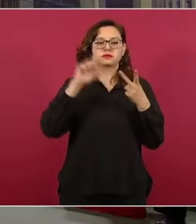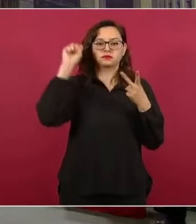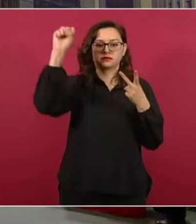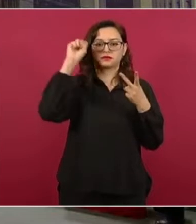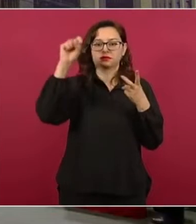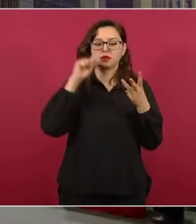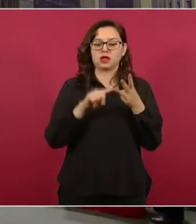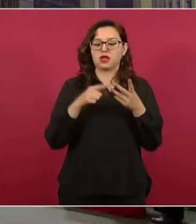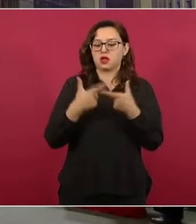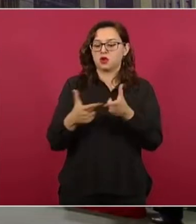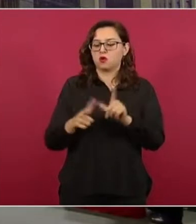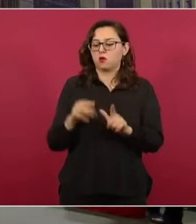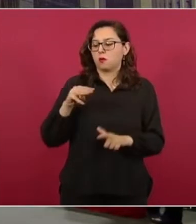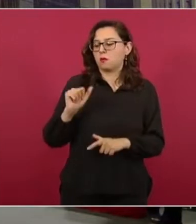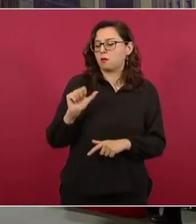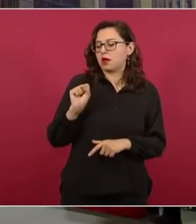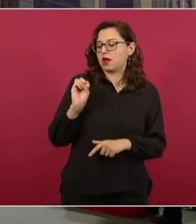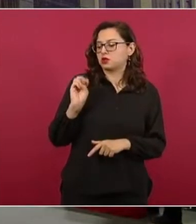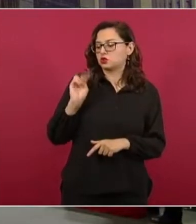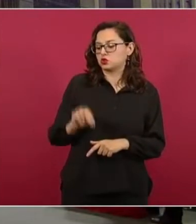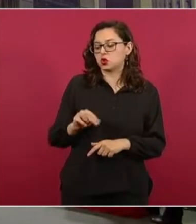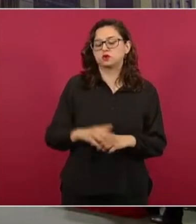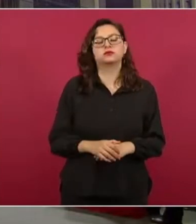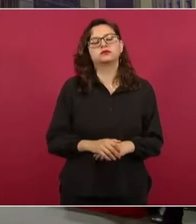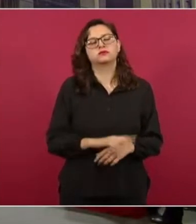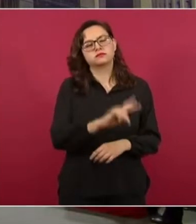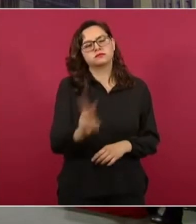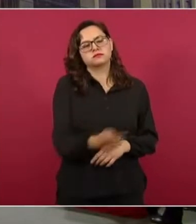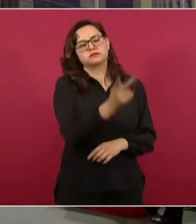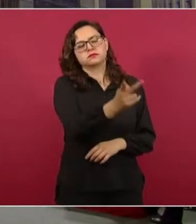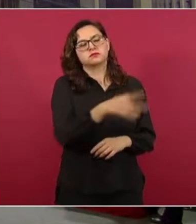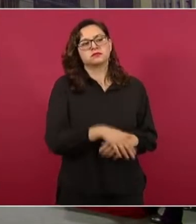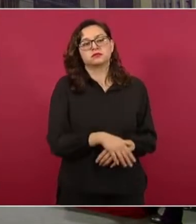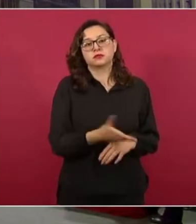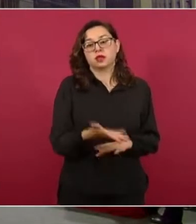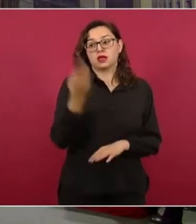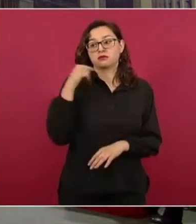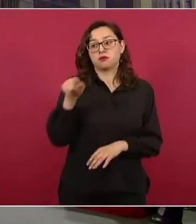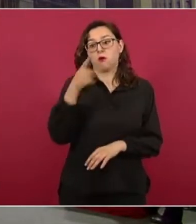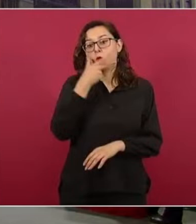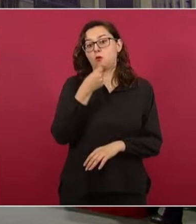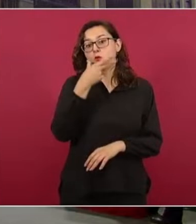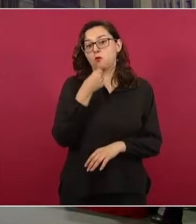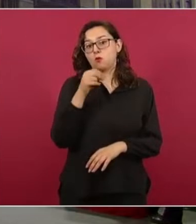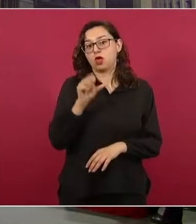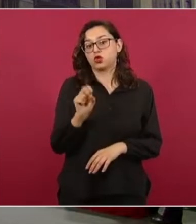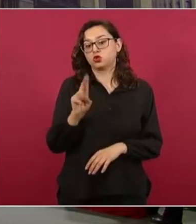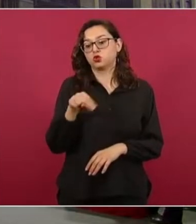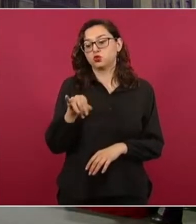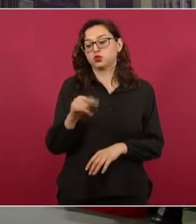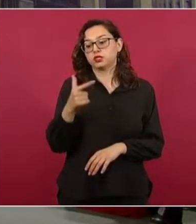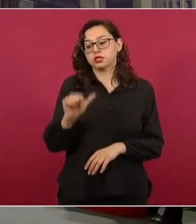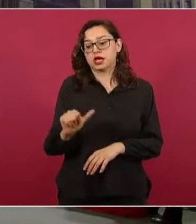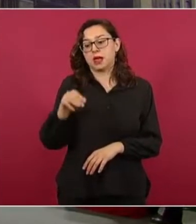masonería. Y por eso le pude atinar a la pregunta que usted hacía del señor Zúñiga y Miranda. Y de lo que comentaba hace un